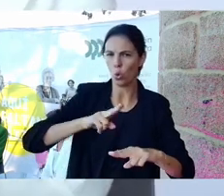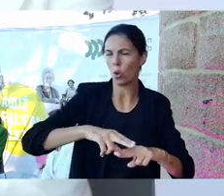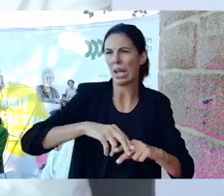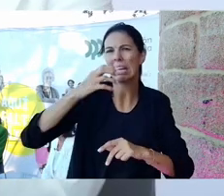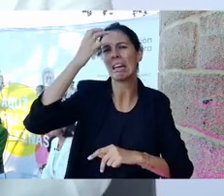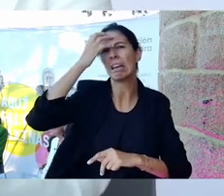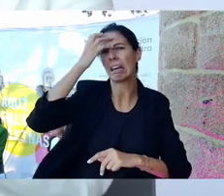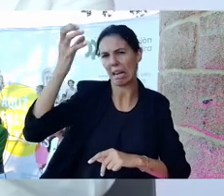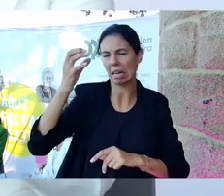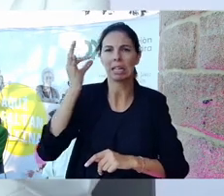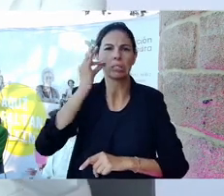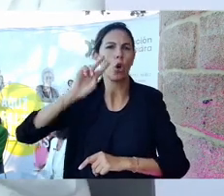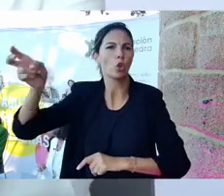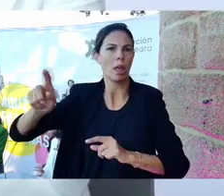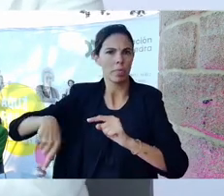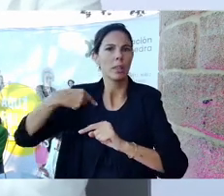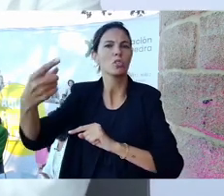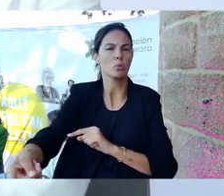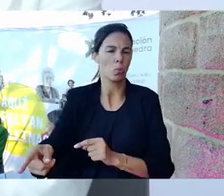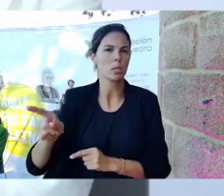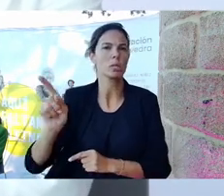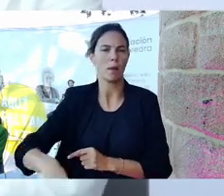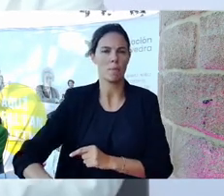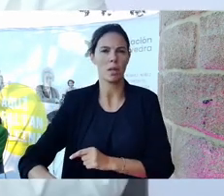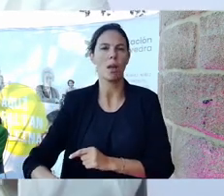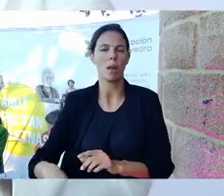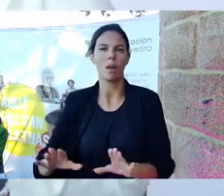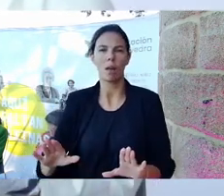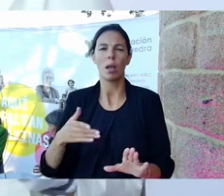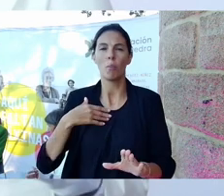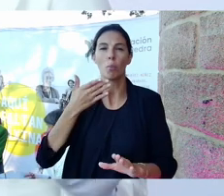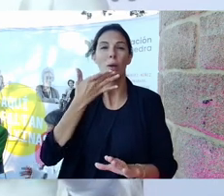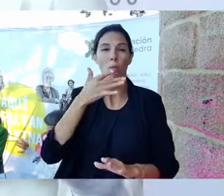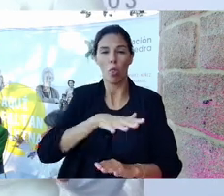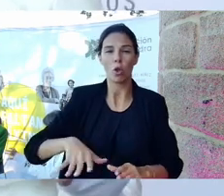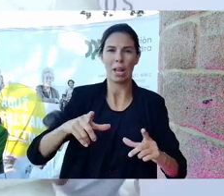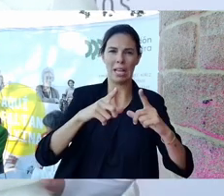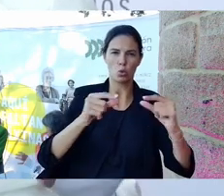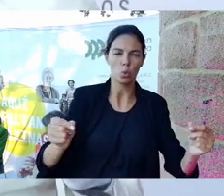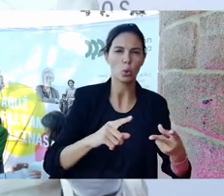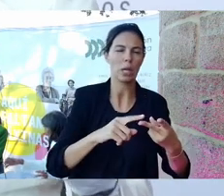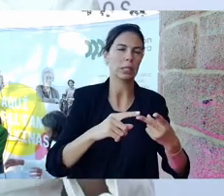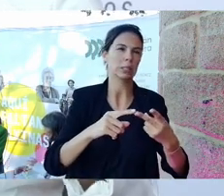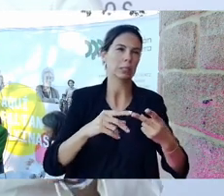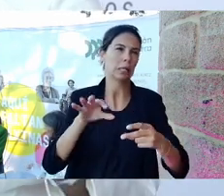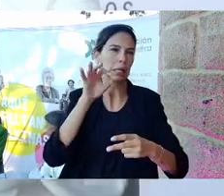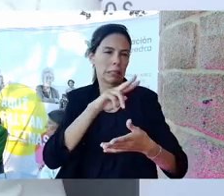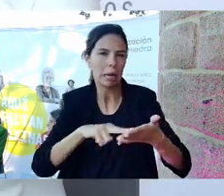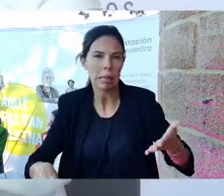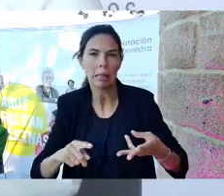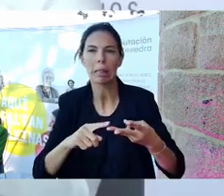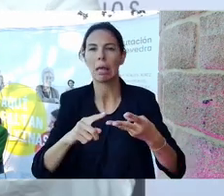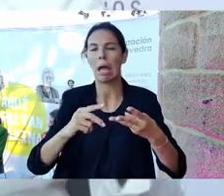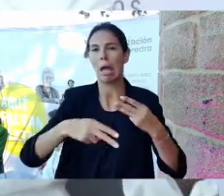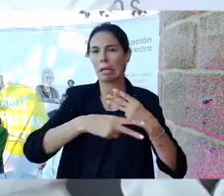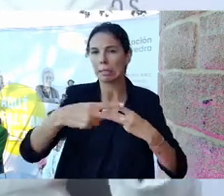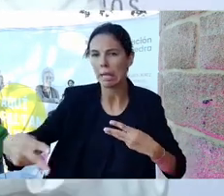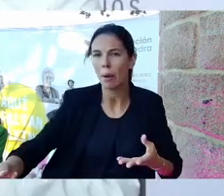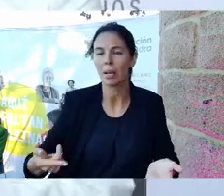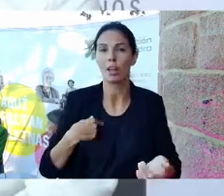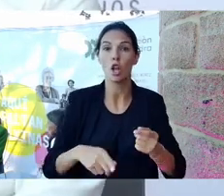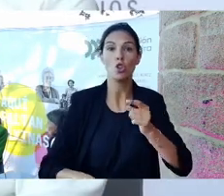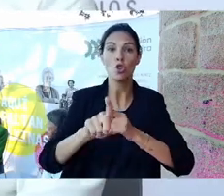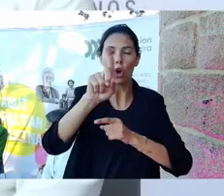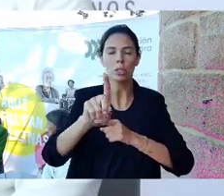Urraca y otras reinas que vinieron después fueron tributarias del matriarcado astur. En Asturias, en Galicia, en Cantabria, en el norte